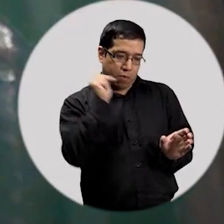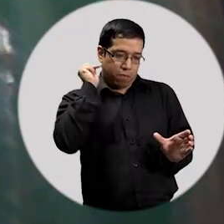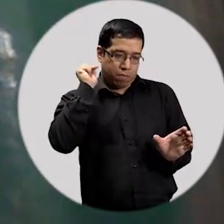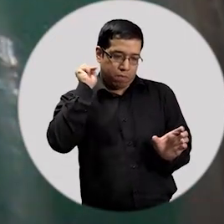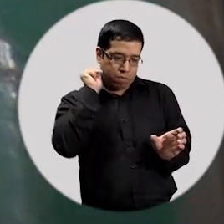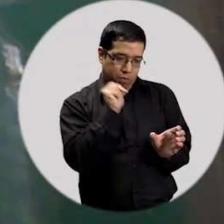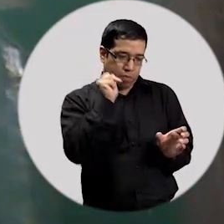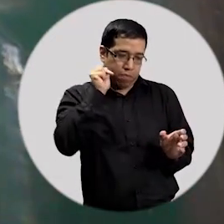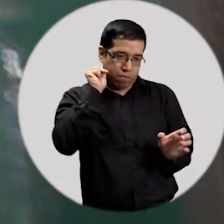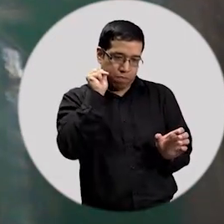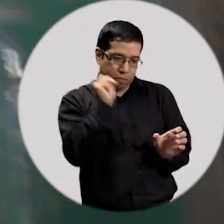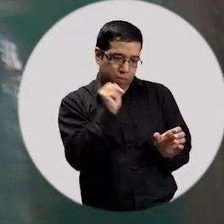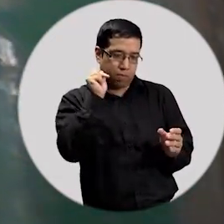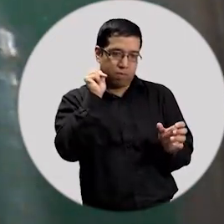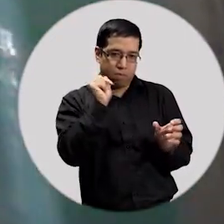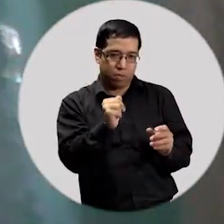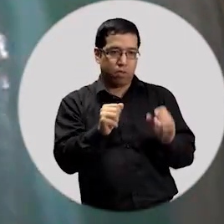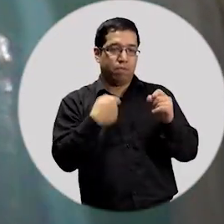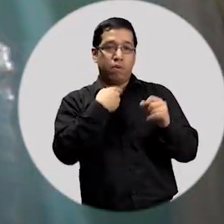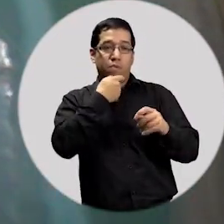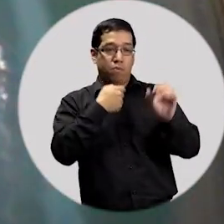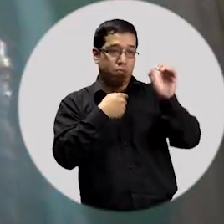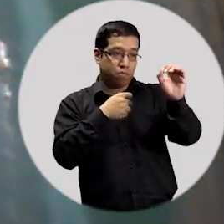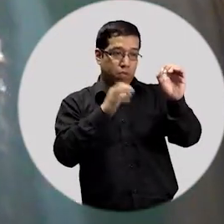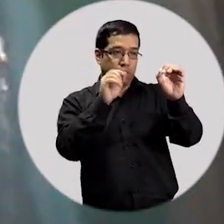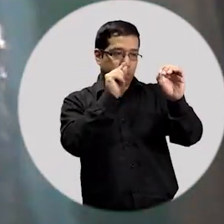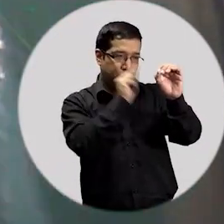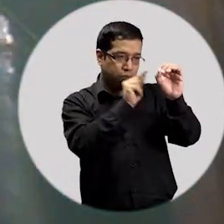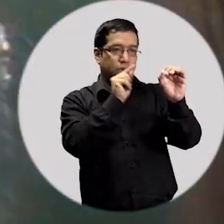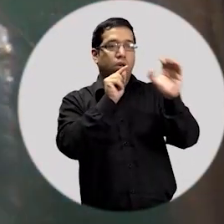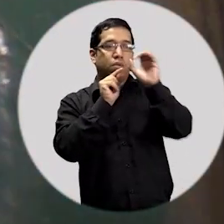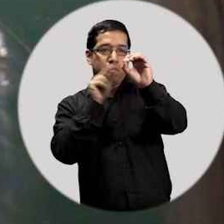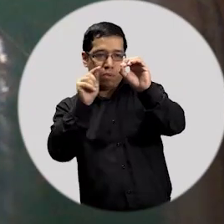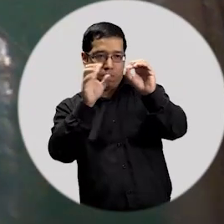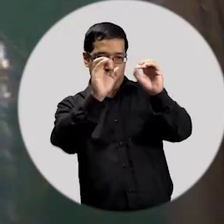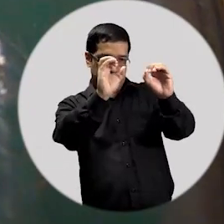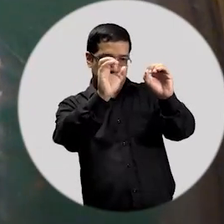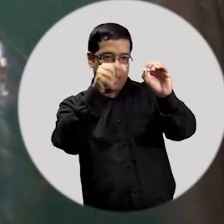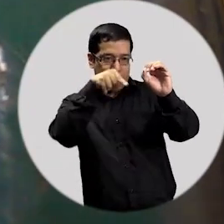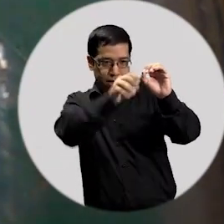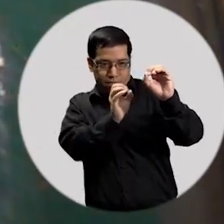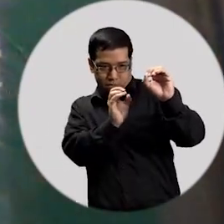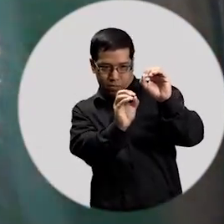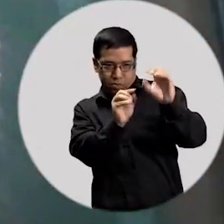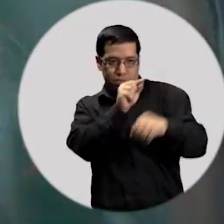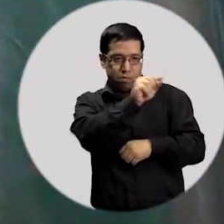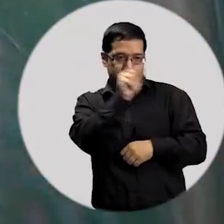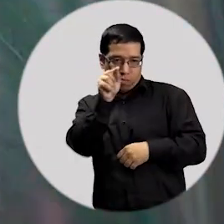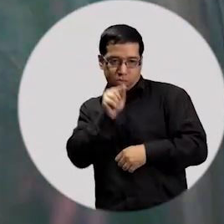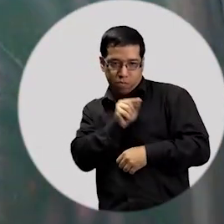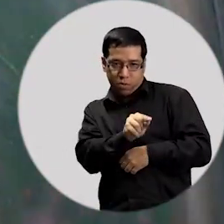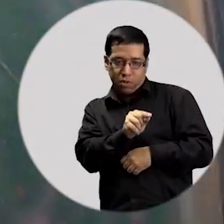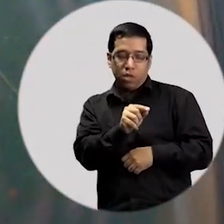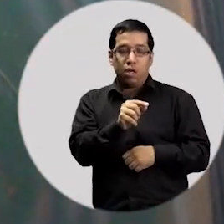hay entre el entrepunto y seguir con el otro para luego poder poner en el medio de nuevo el otro punto, solamente